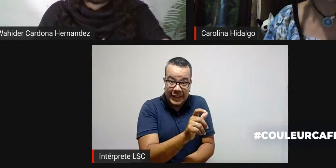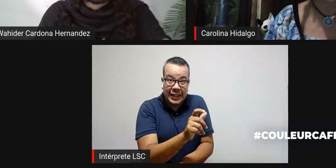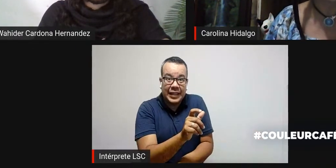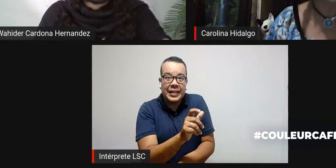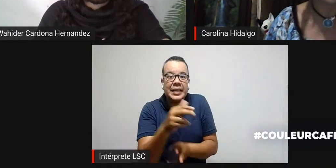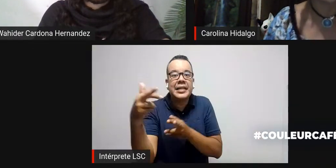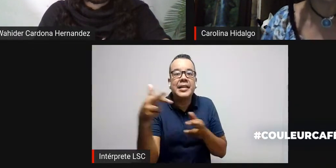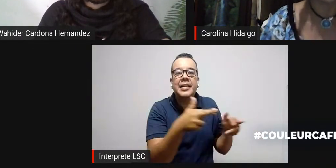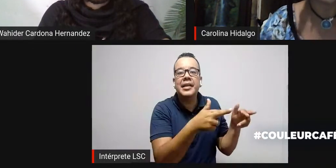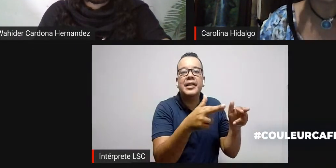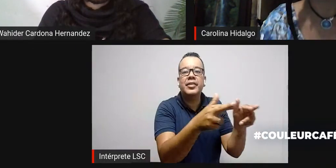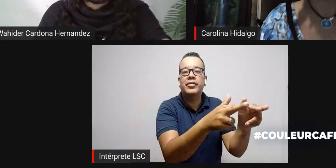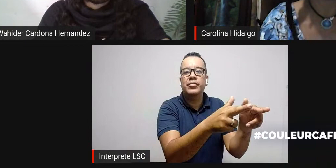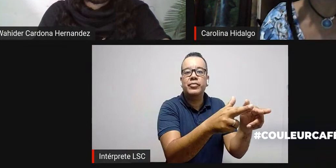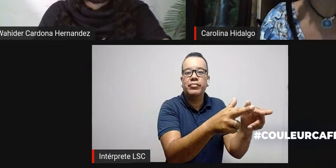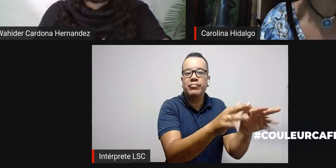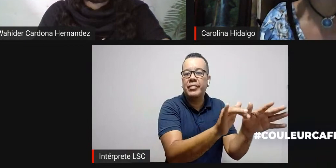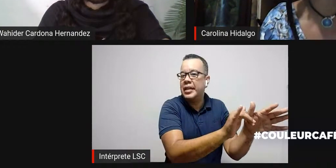él es Aleida.